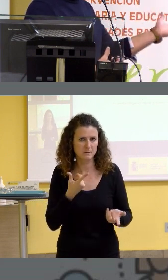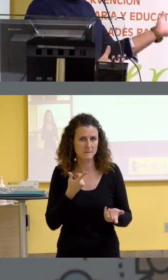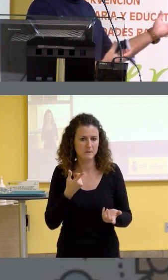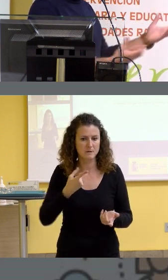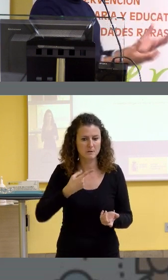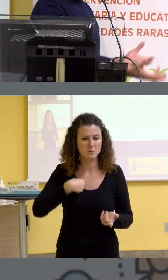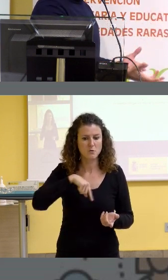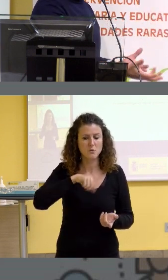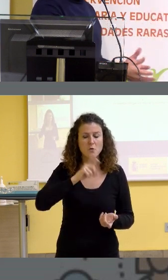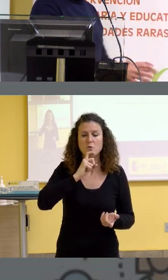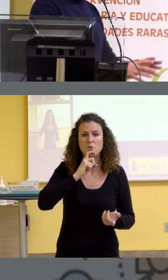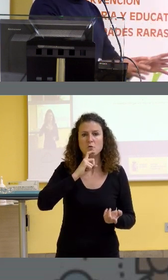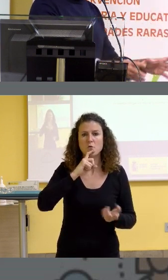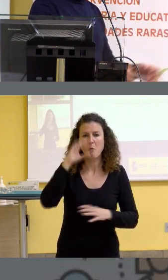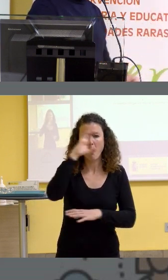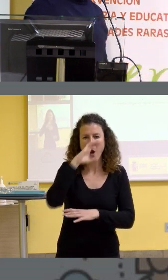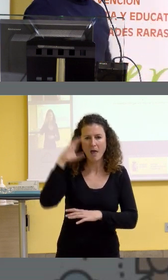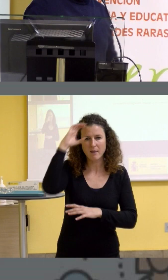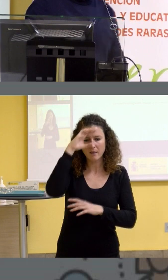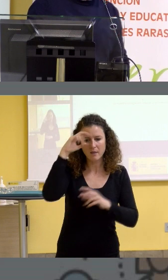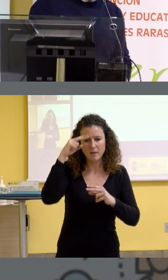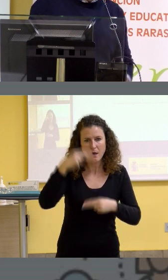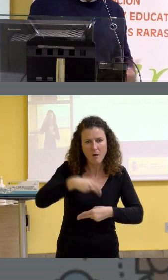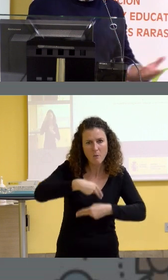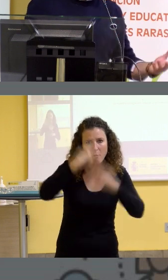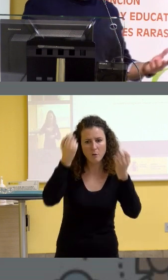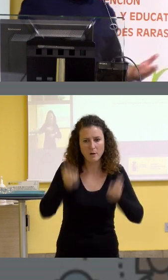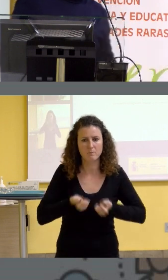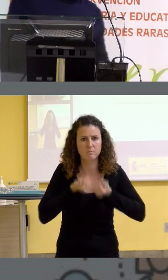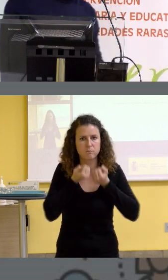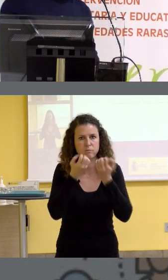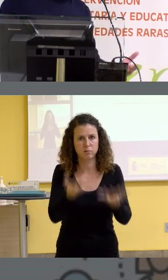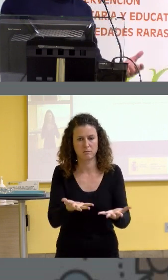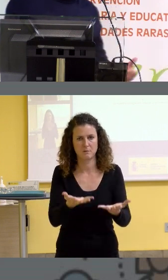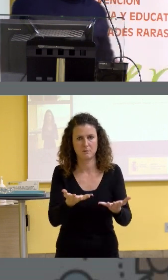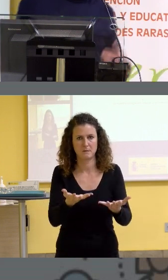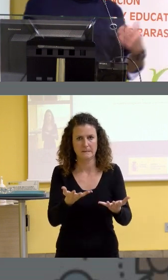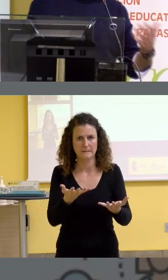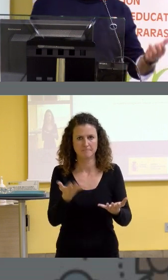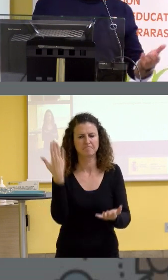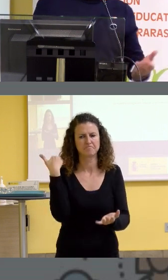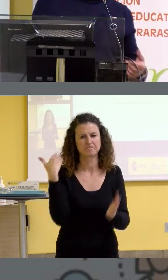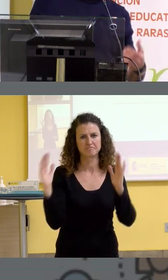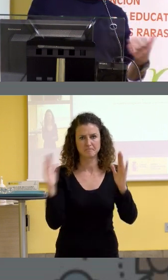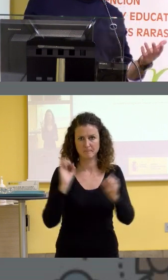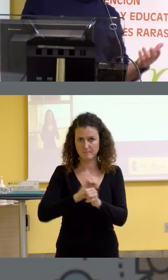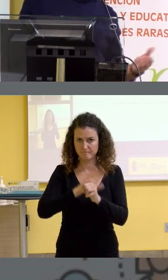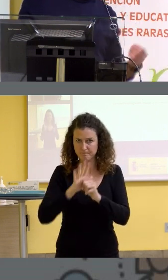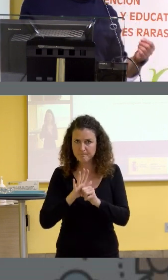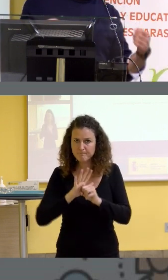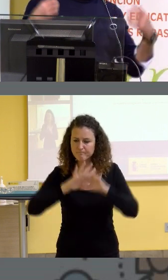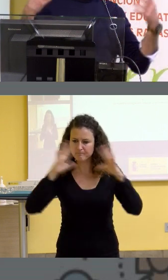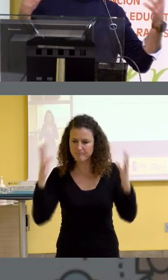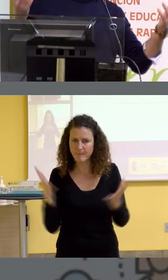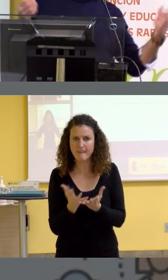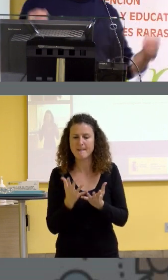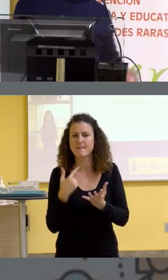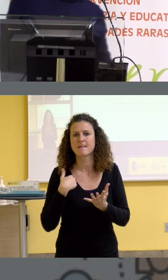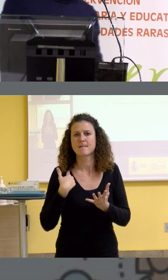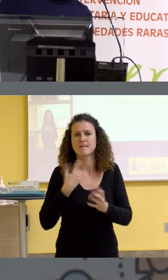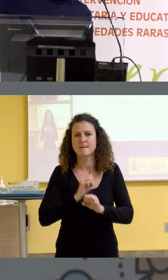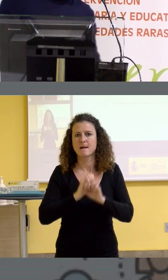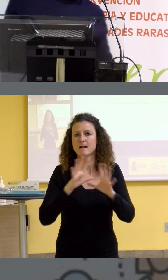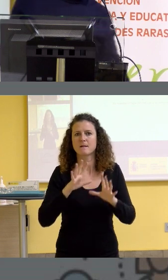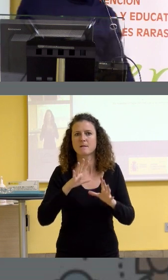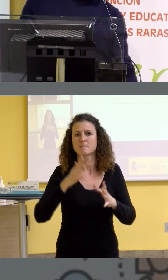la ciencia al público? La pandemia ha demostrado inmensas carencias en este sentido y cómo el pensamiento mágico